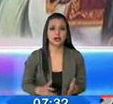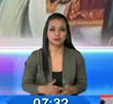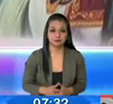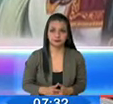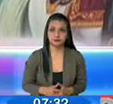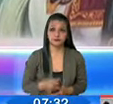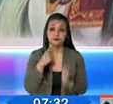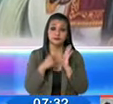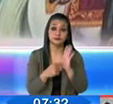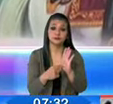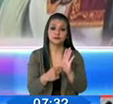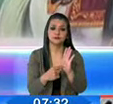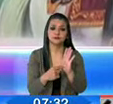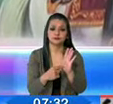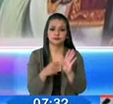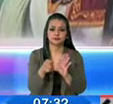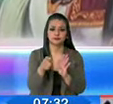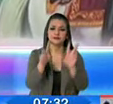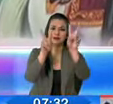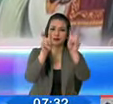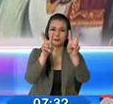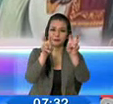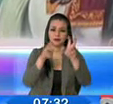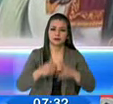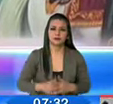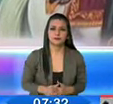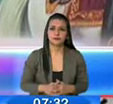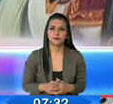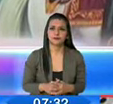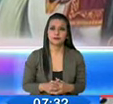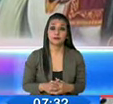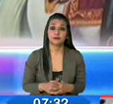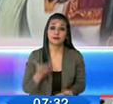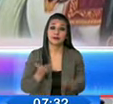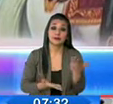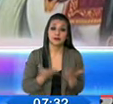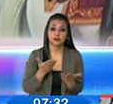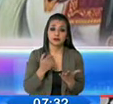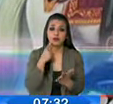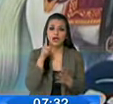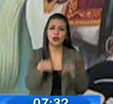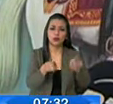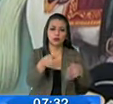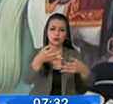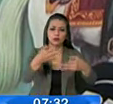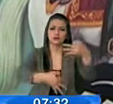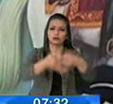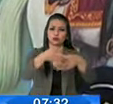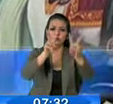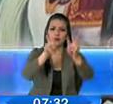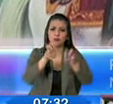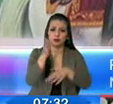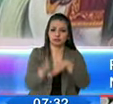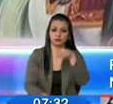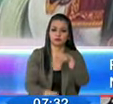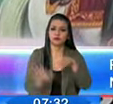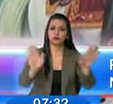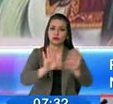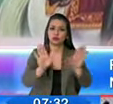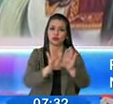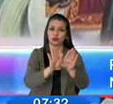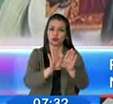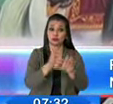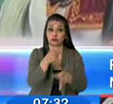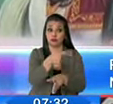desestimar, de eliminar la posibilidad de que haya más